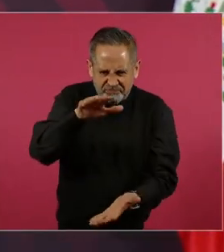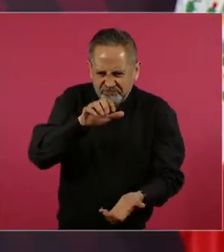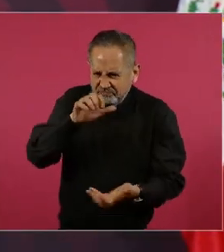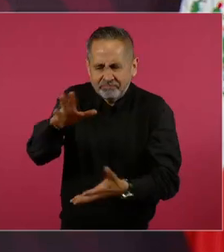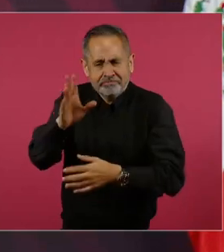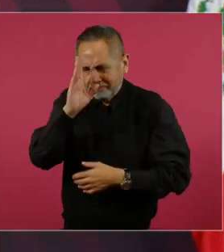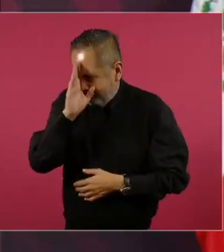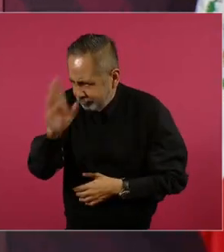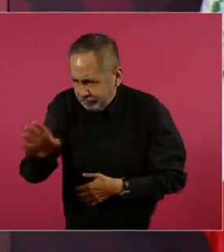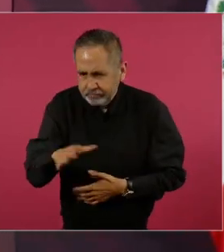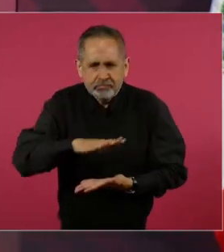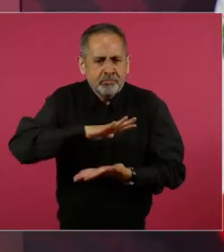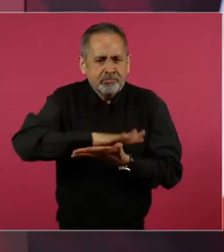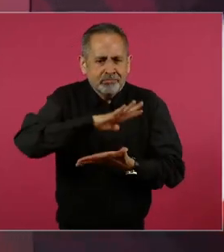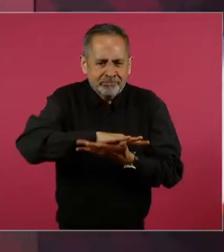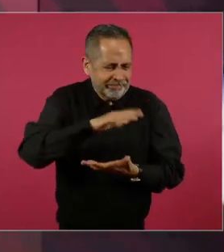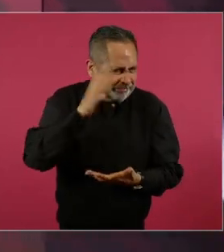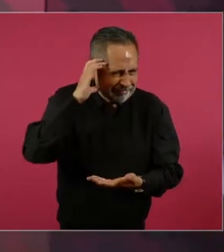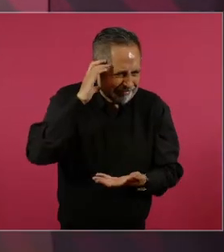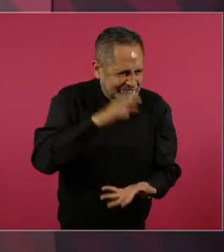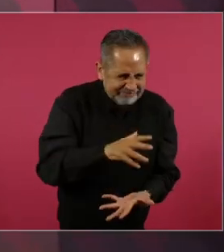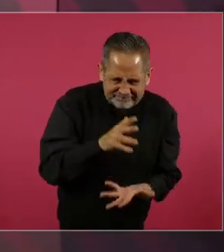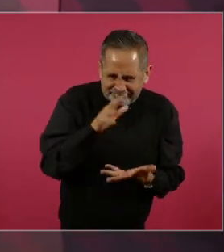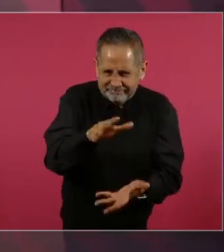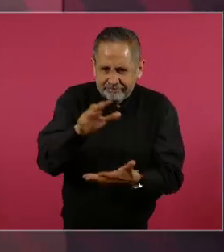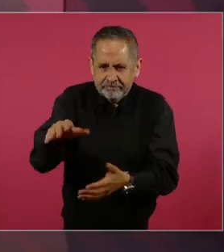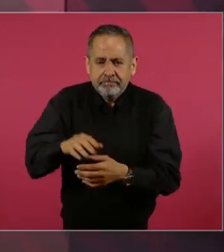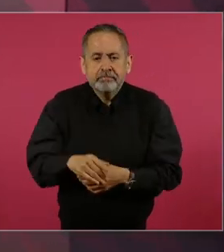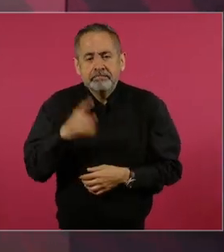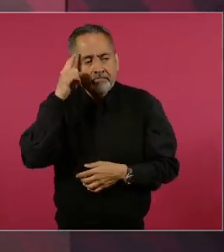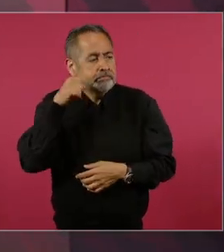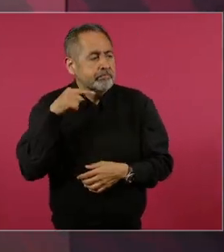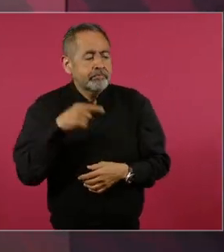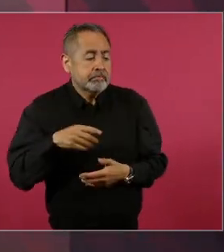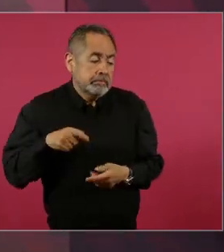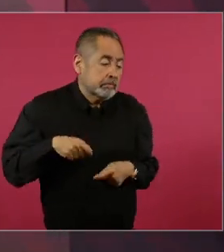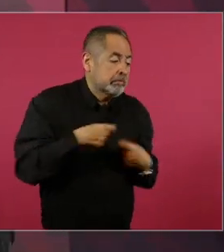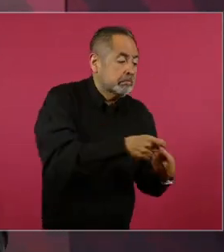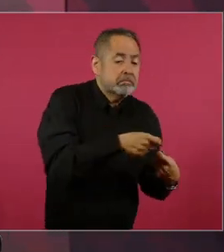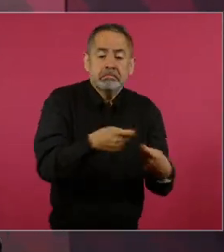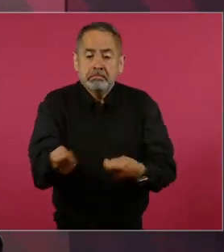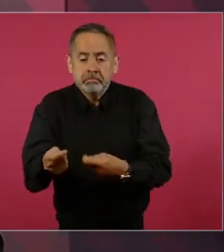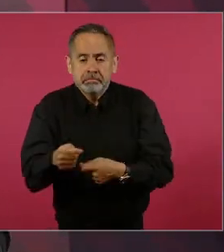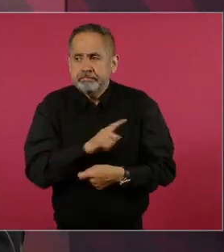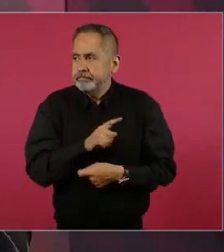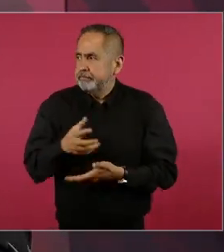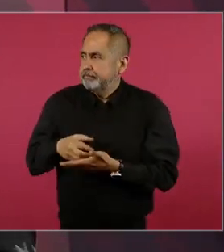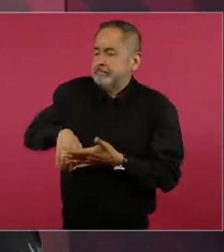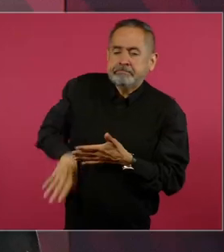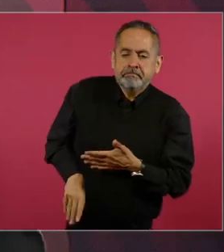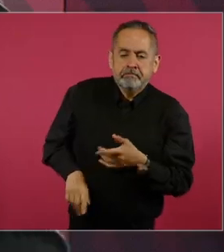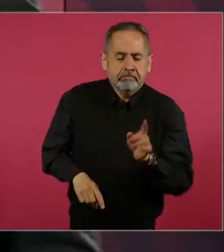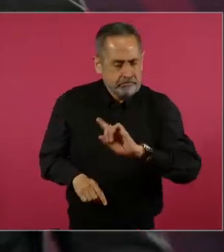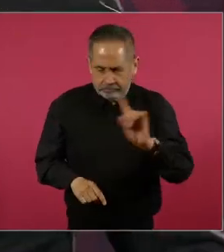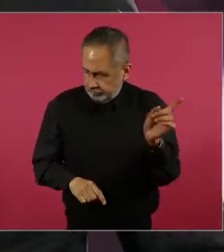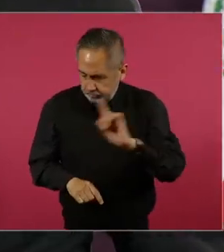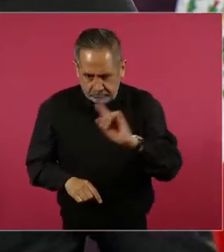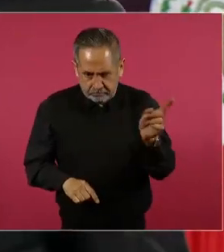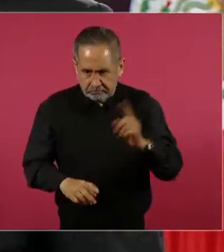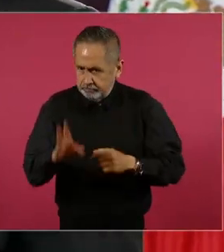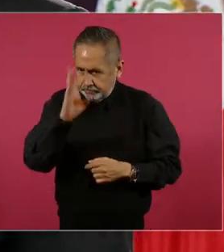estufas, los colchones, para que nadie metiera mano. Y no se usara